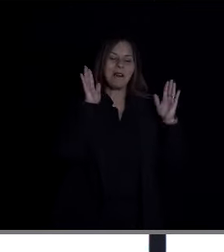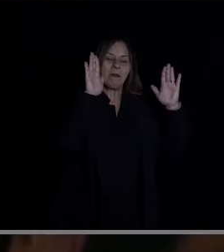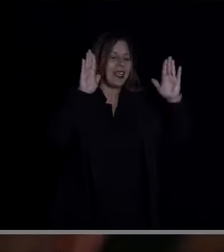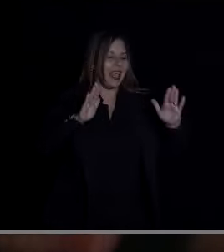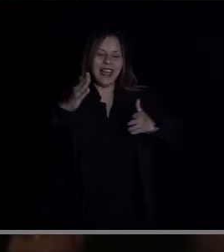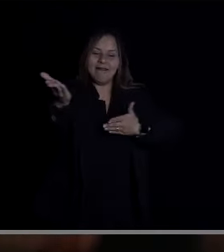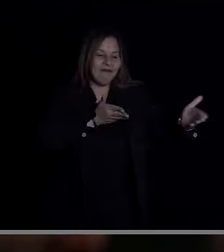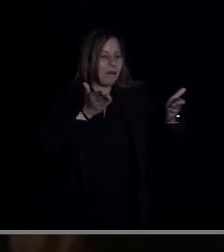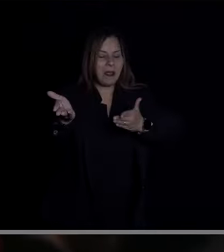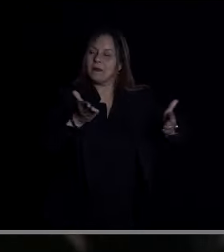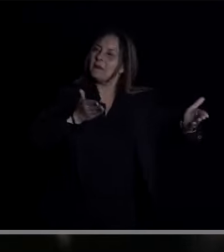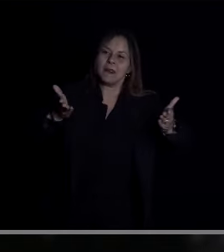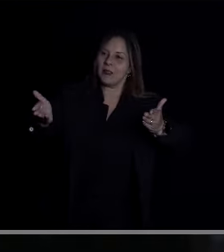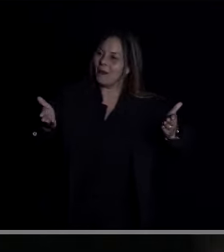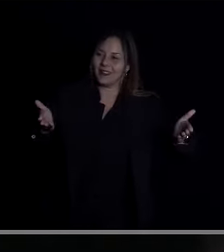Excelente funcionaria, señores,